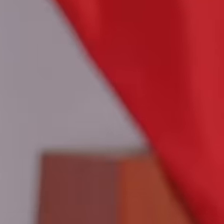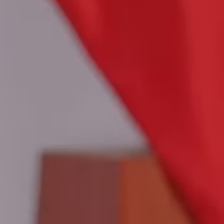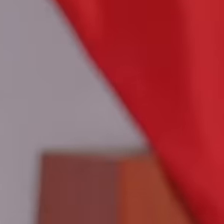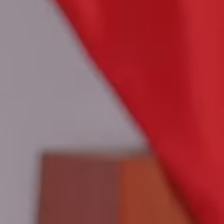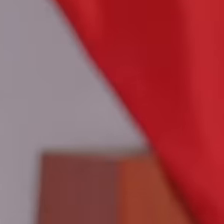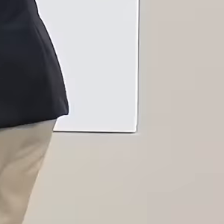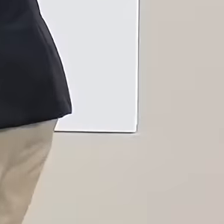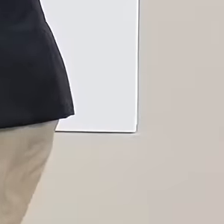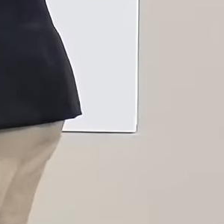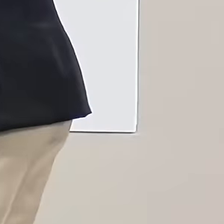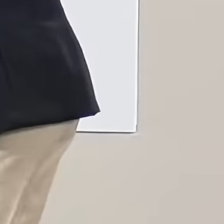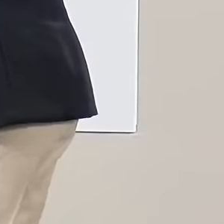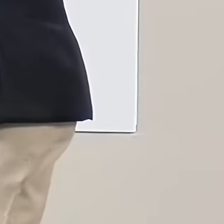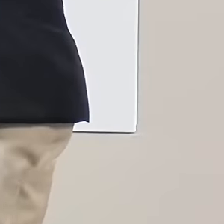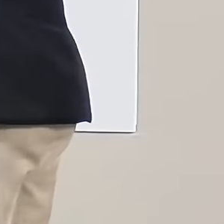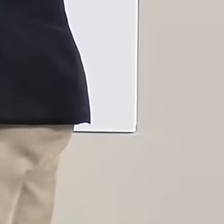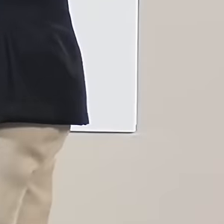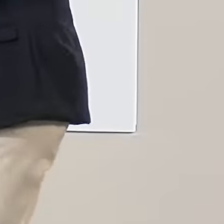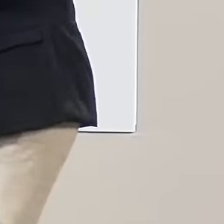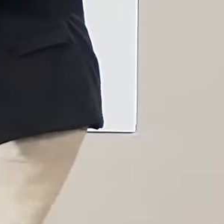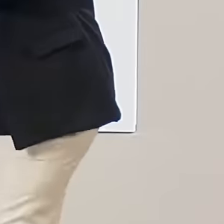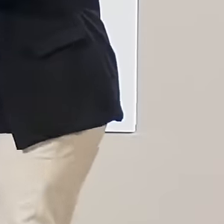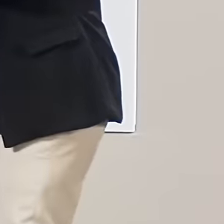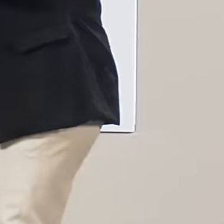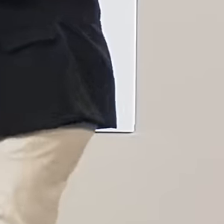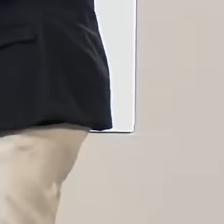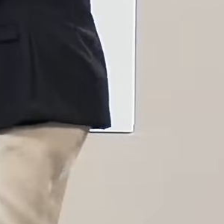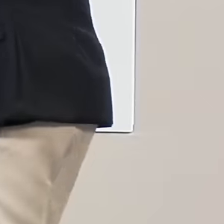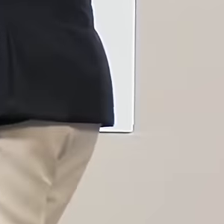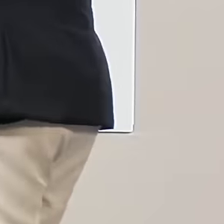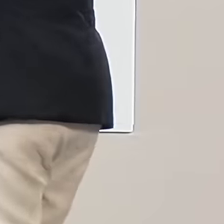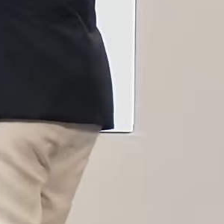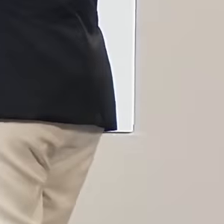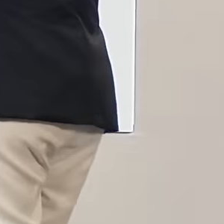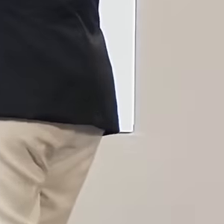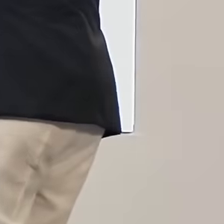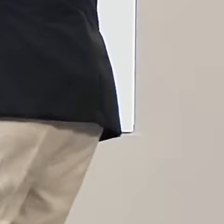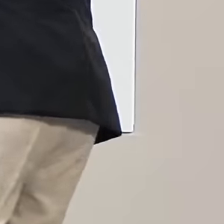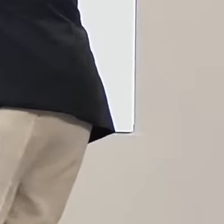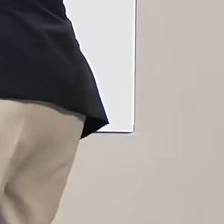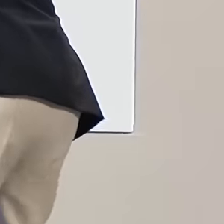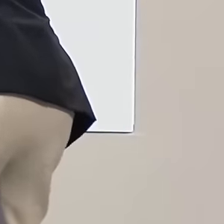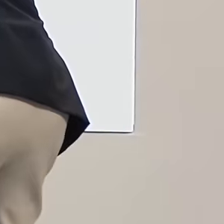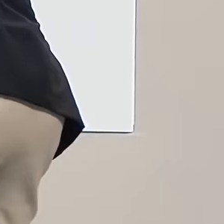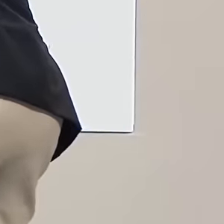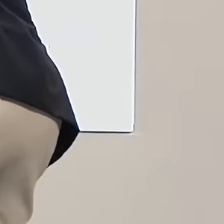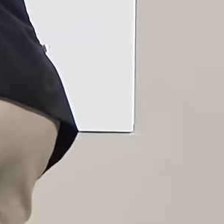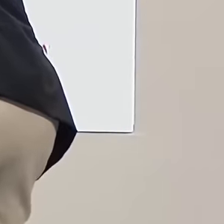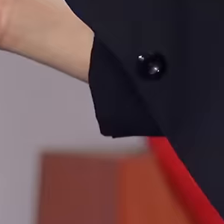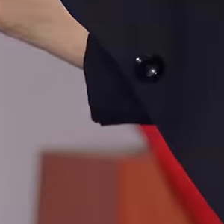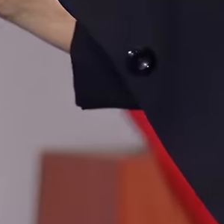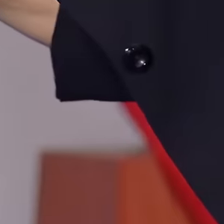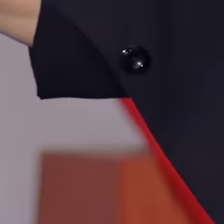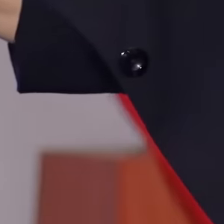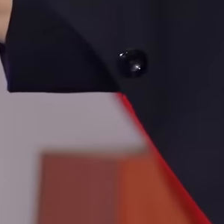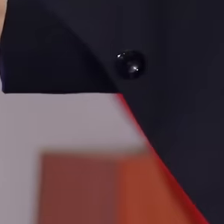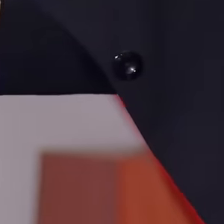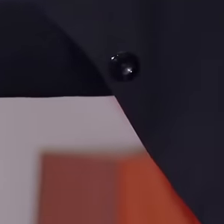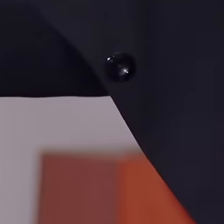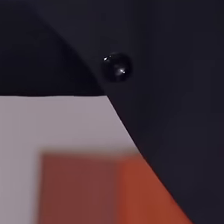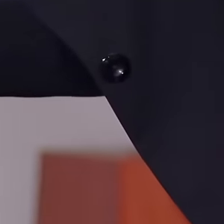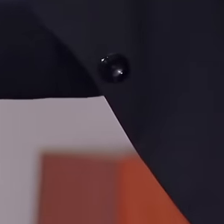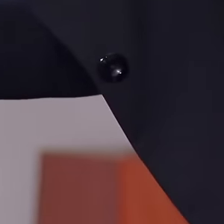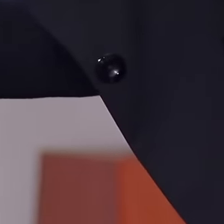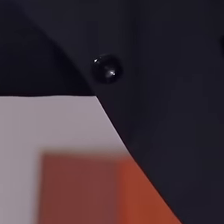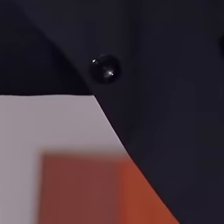¿Sí? Ok, muy bien. ¿Así está perfecto? Ok, muchas gracias. Toco su brazo, presidenta.